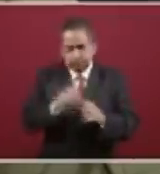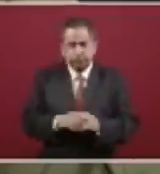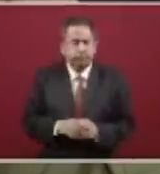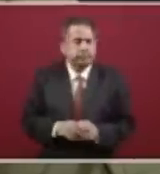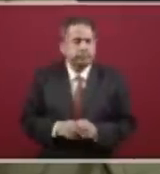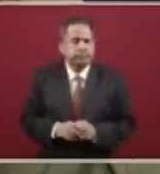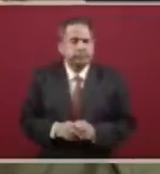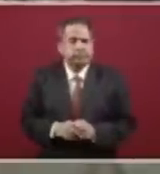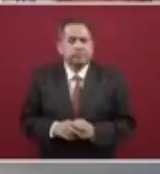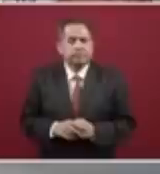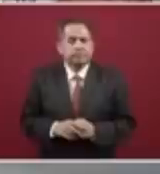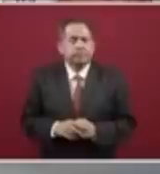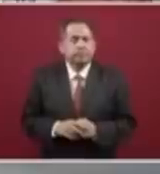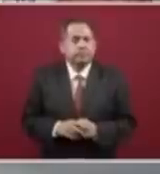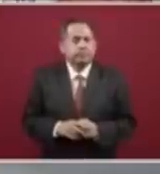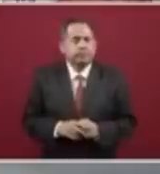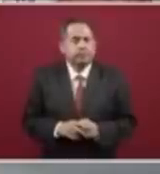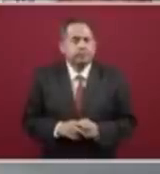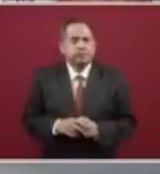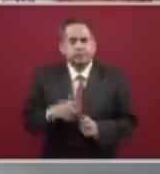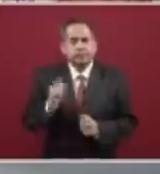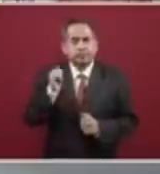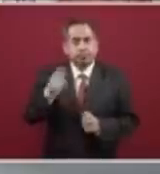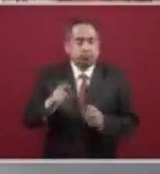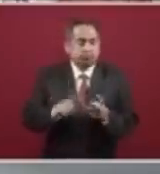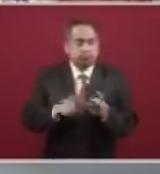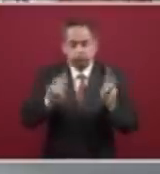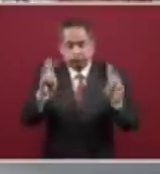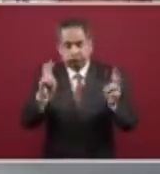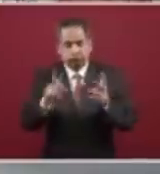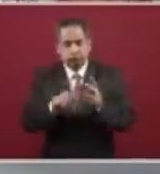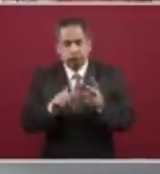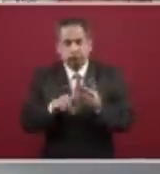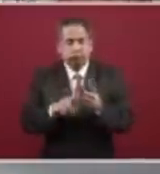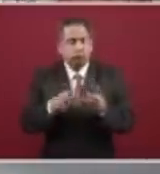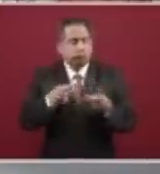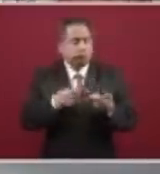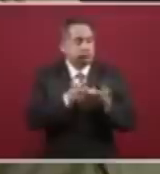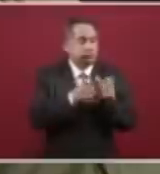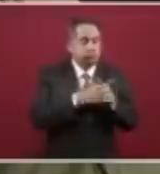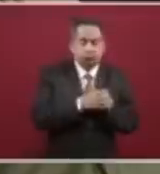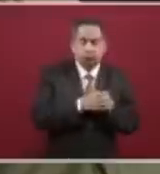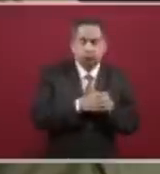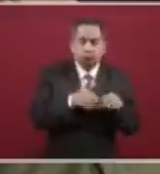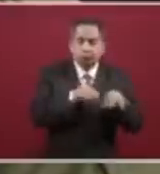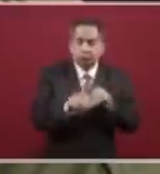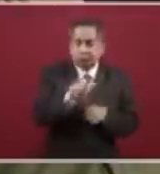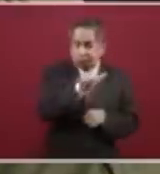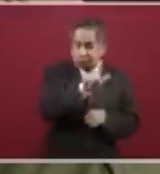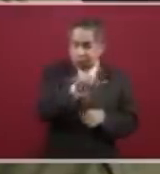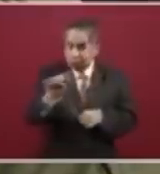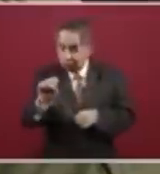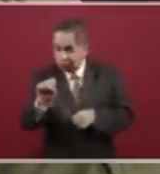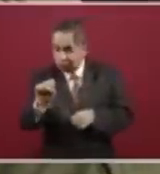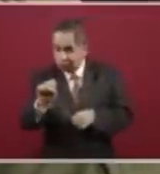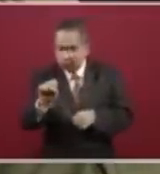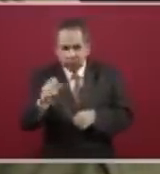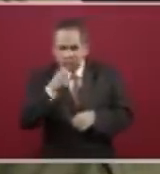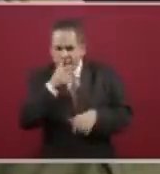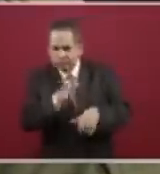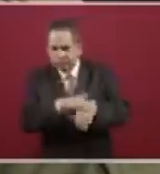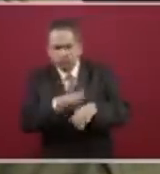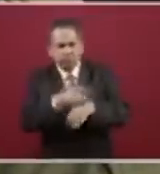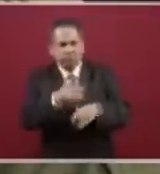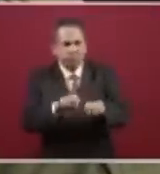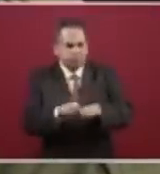algunas algunos temas como que los burócratas tienen que trabajar de lunes a sábado que le ha dicho su